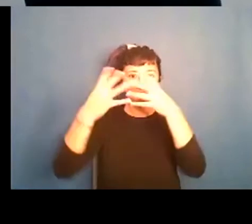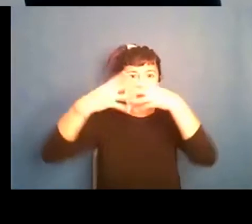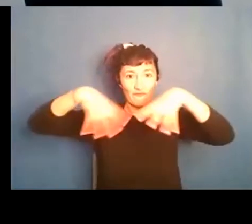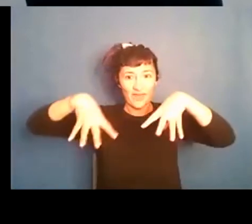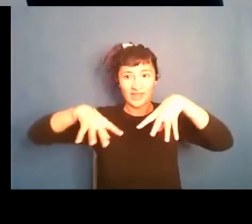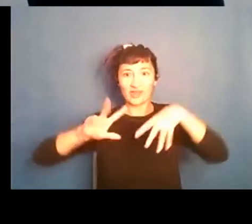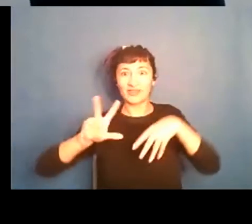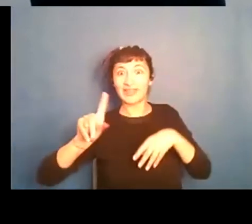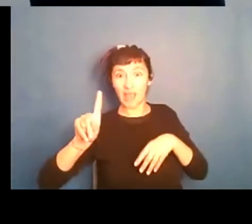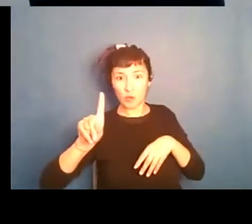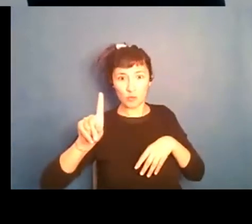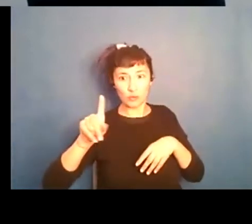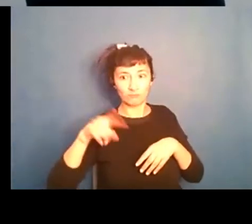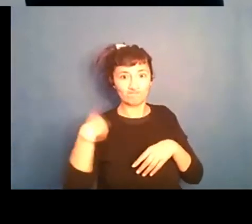dejamos